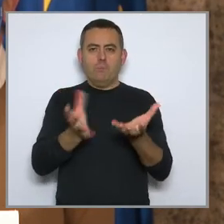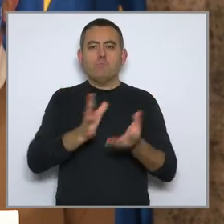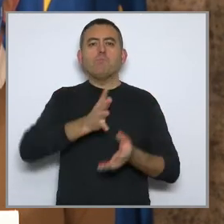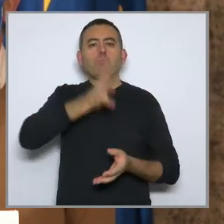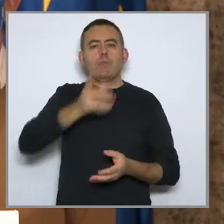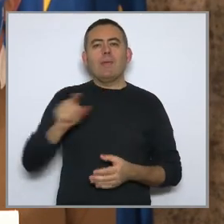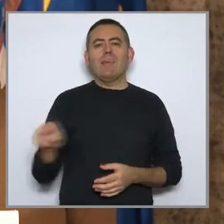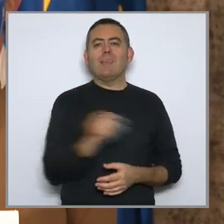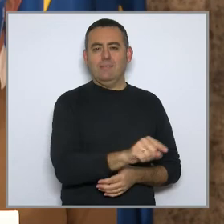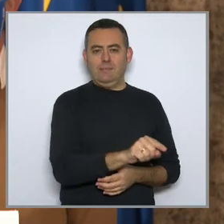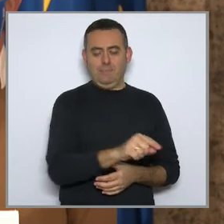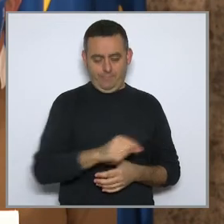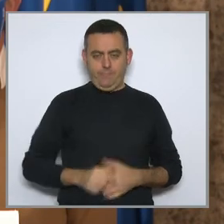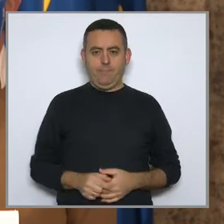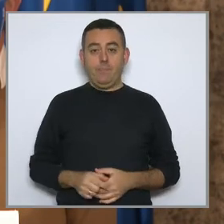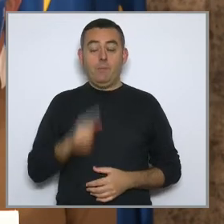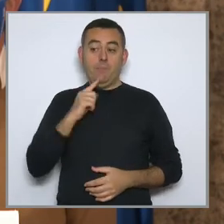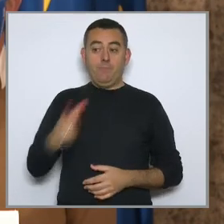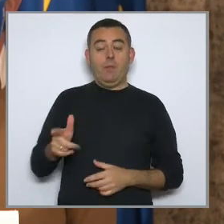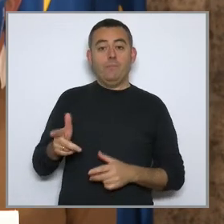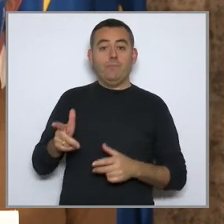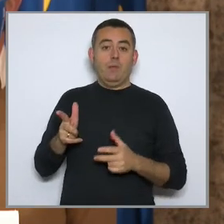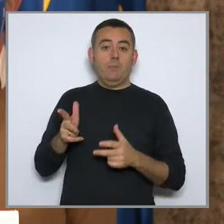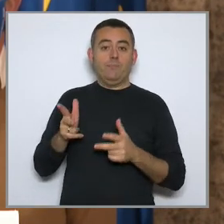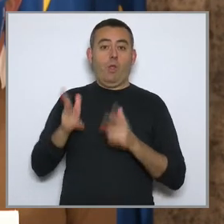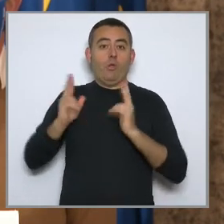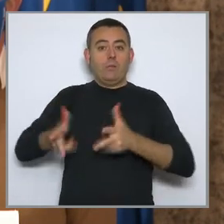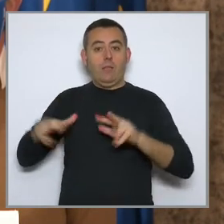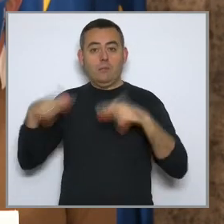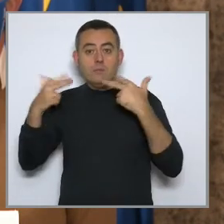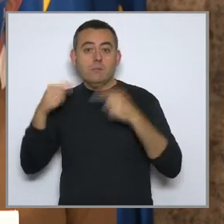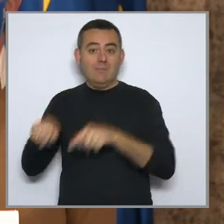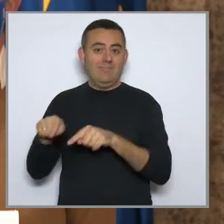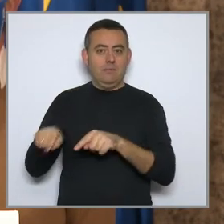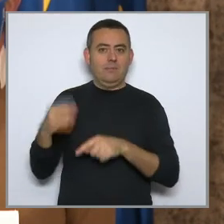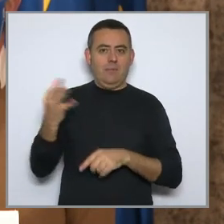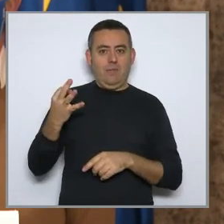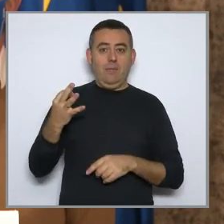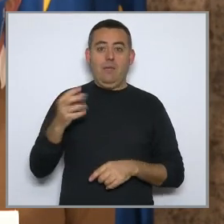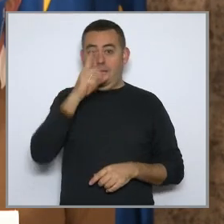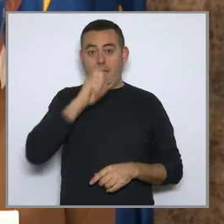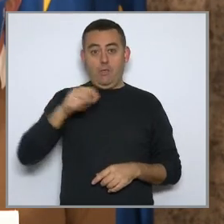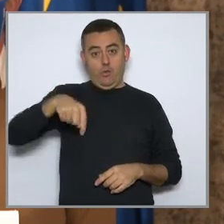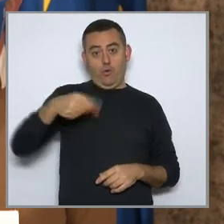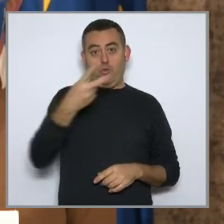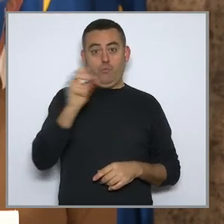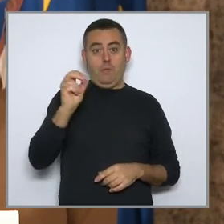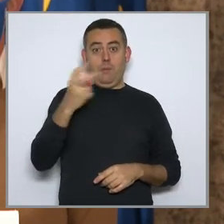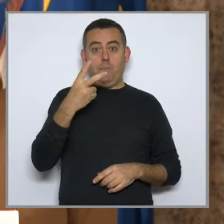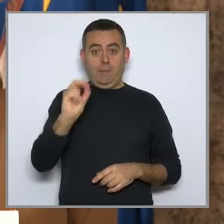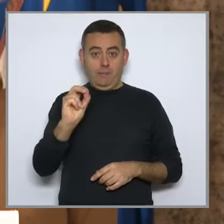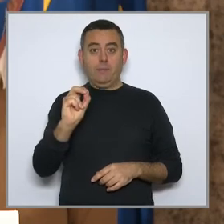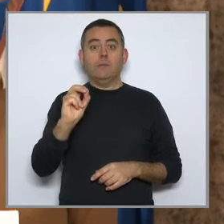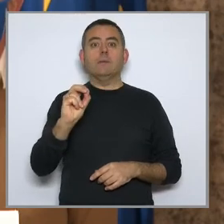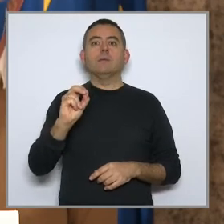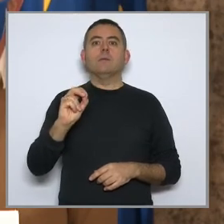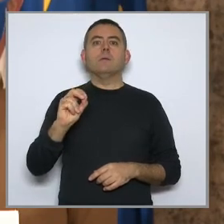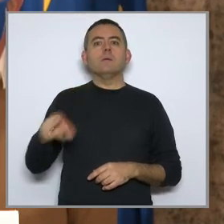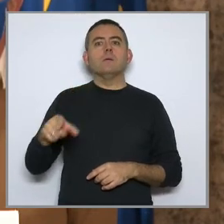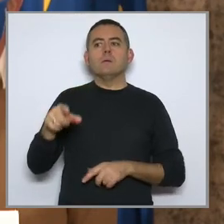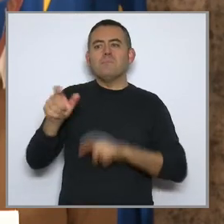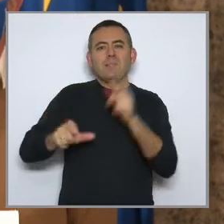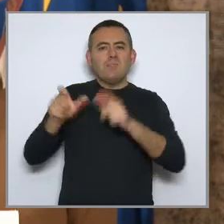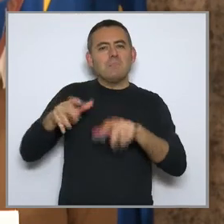sectores. En primer lugar, la hostelería representa, a final del año 20, casi la mitad de los trabajadores y trabajadoras que continúan en